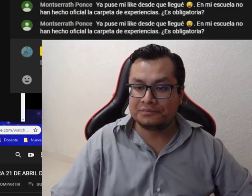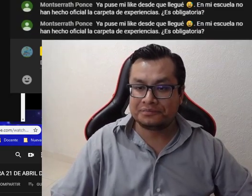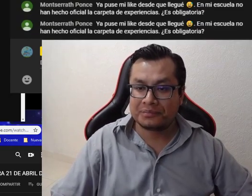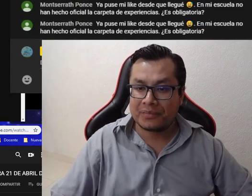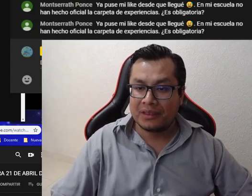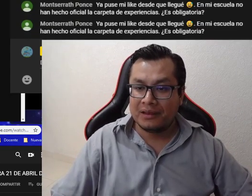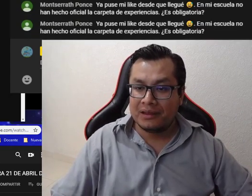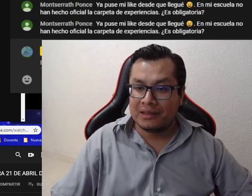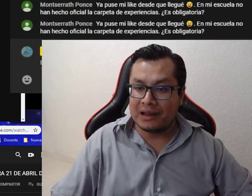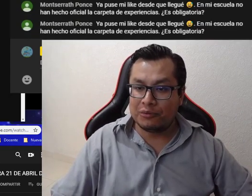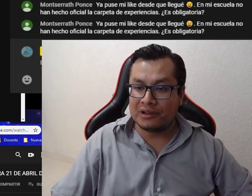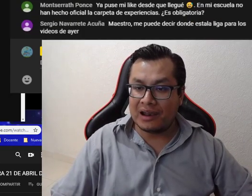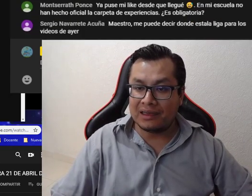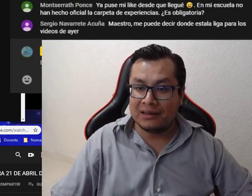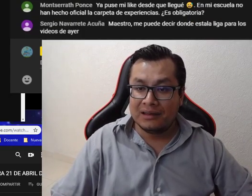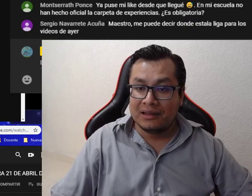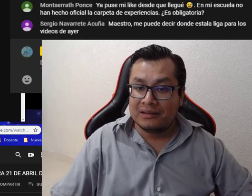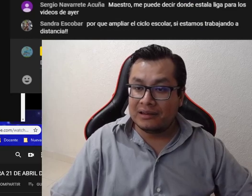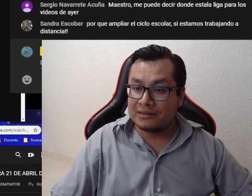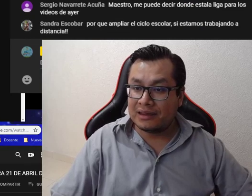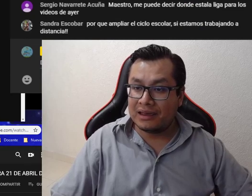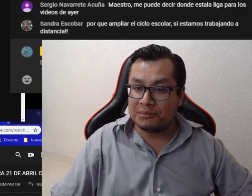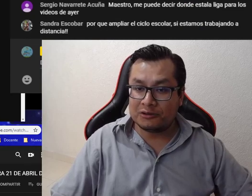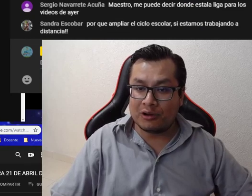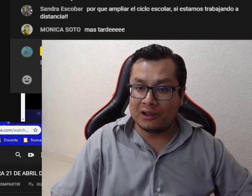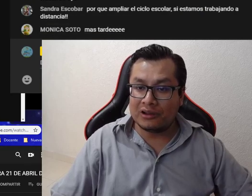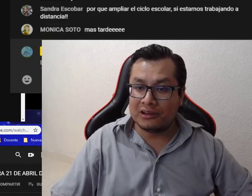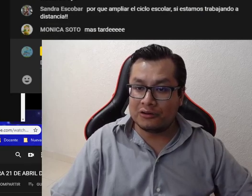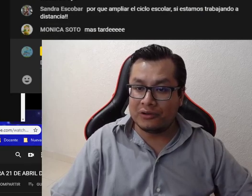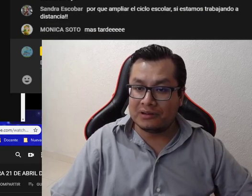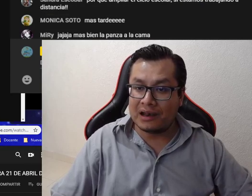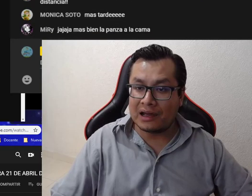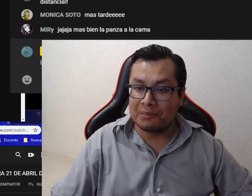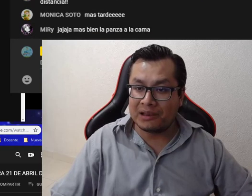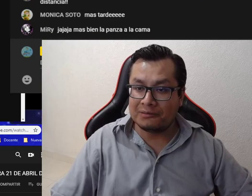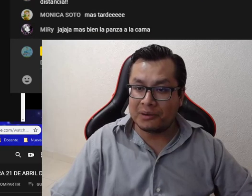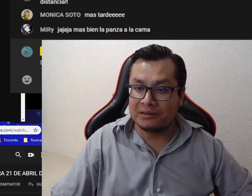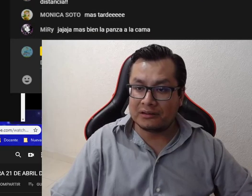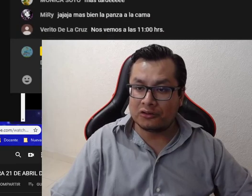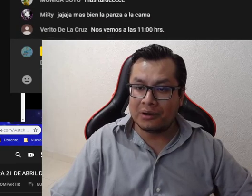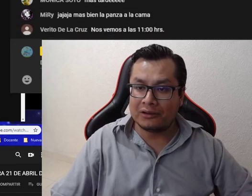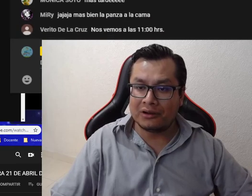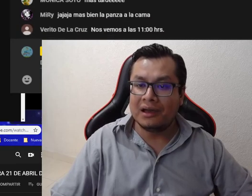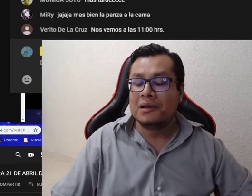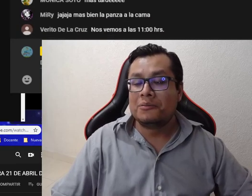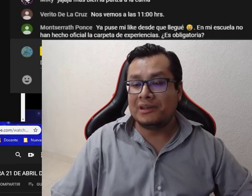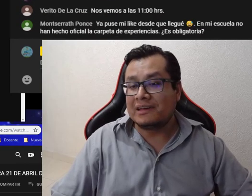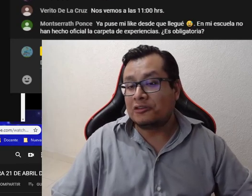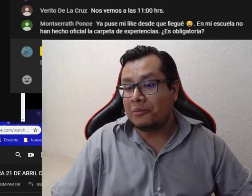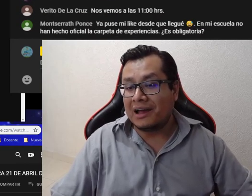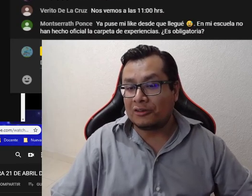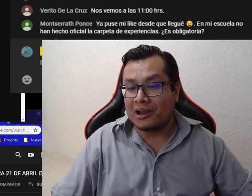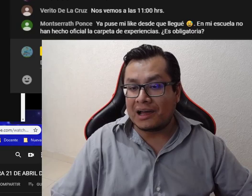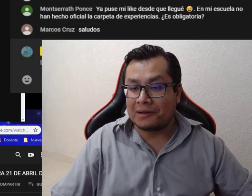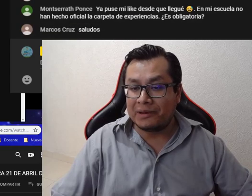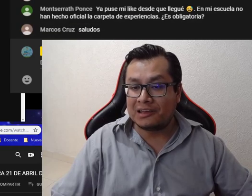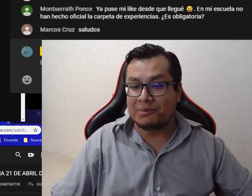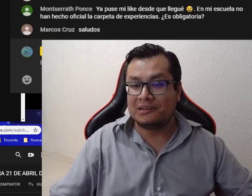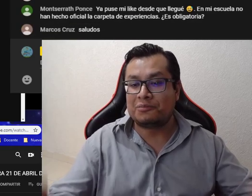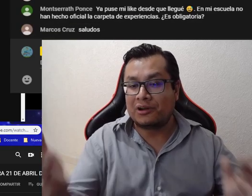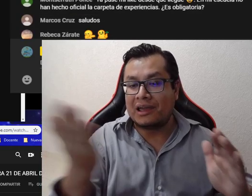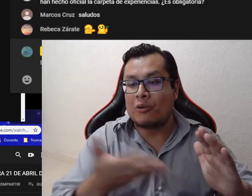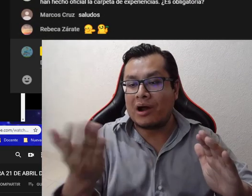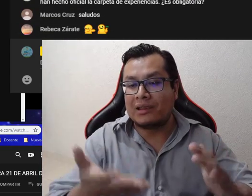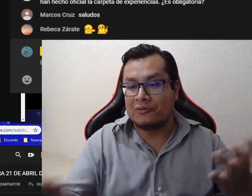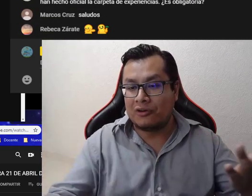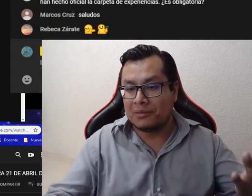quiero. Ya le puse like. Dice, en mi escuela no has hecho oficial la carpeta de experiencias. ¿Es obligatoria? Sí, sí, es obligatoria la carpeta de